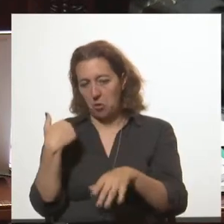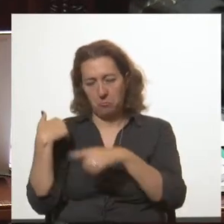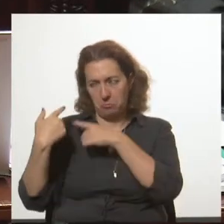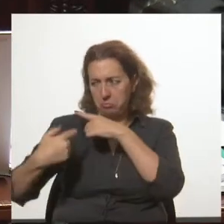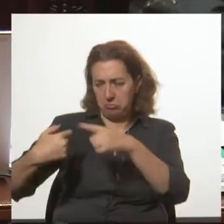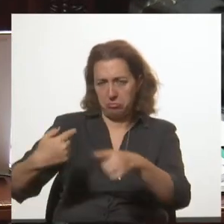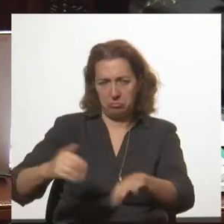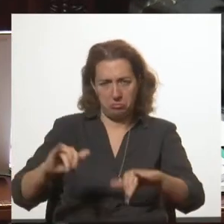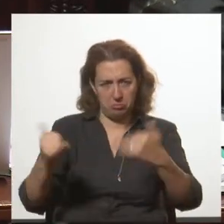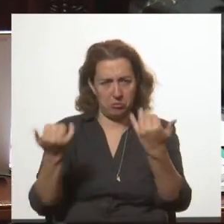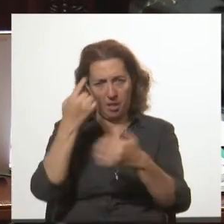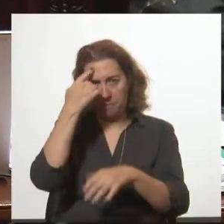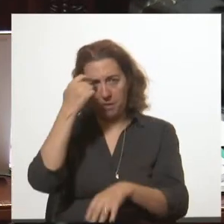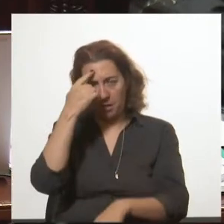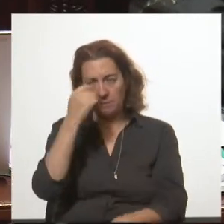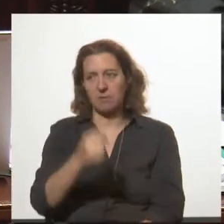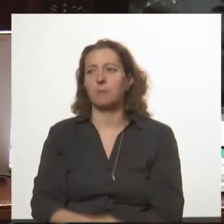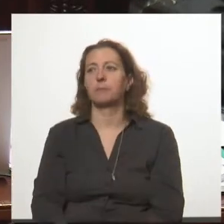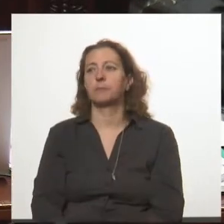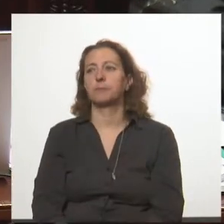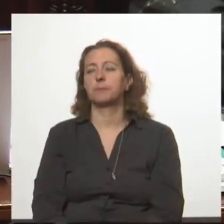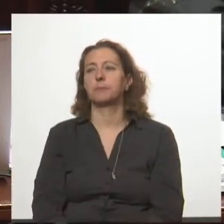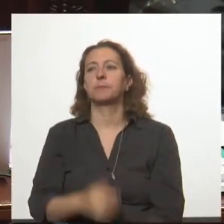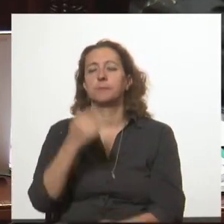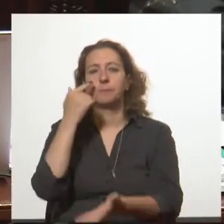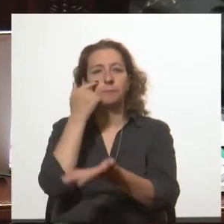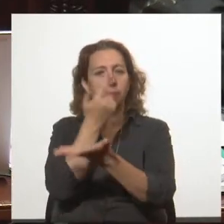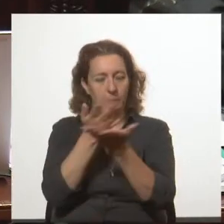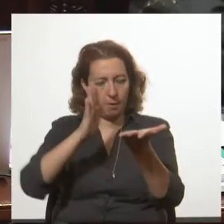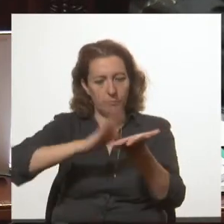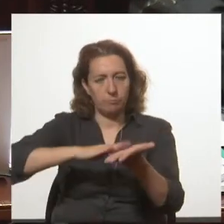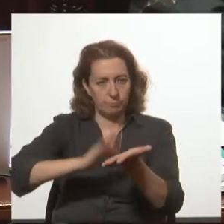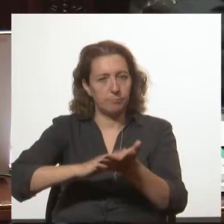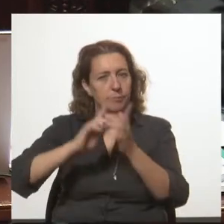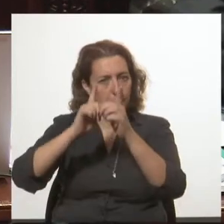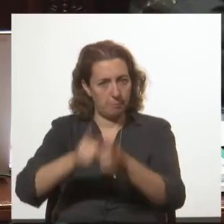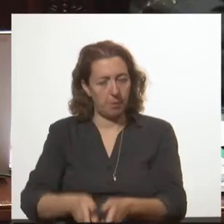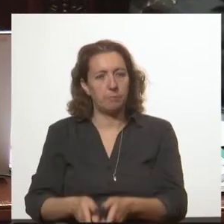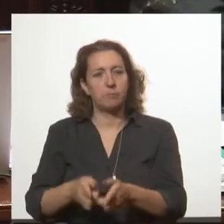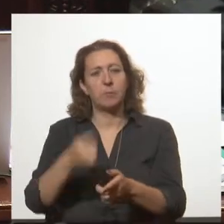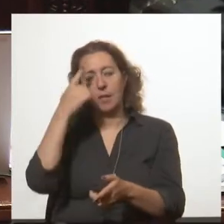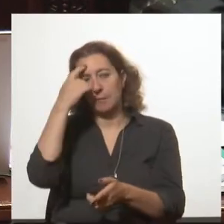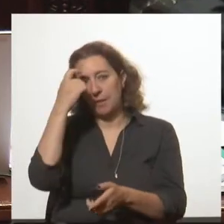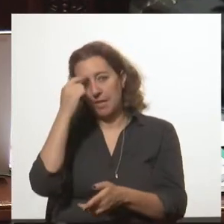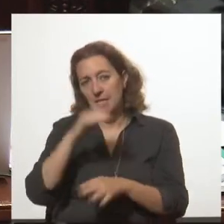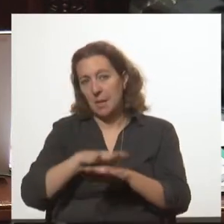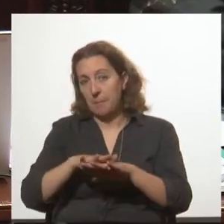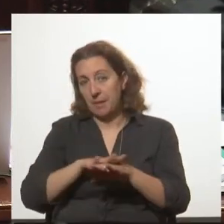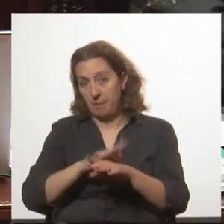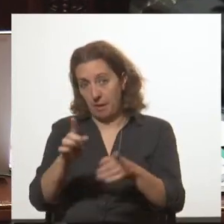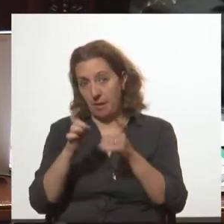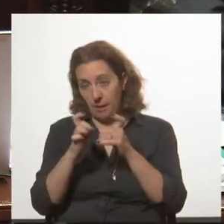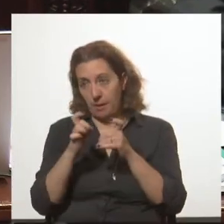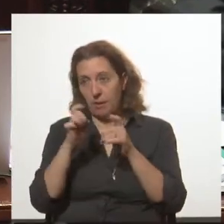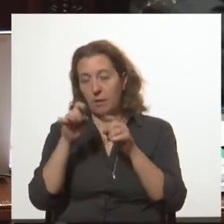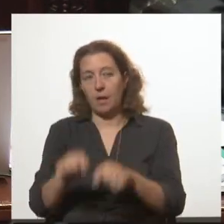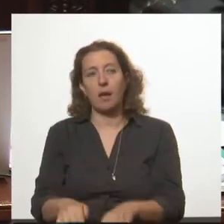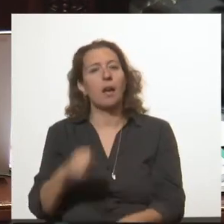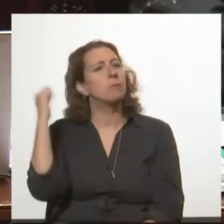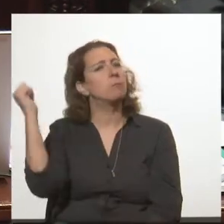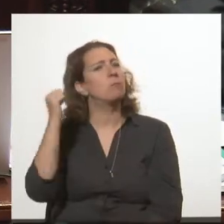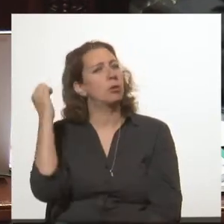de la auditoría nacional a crédito además la experiencia mínima requerida y aquí vale la pena detenerse